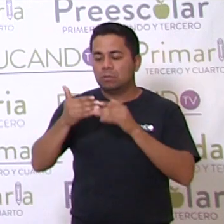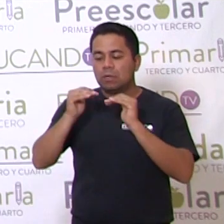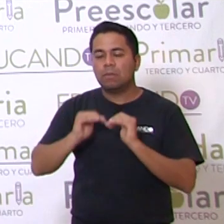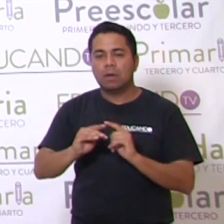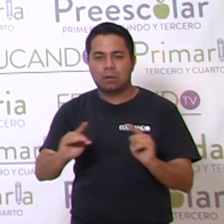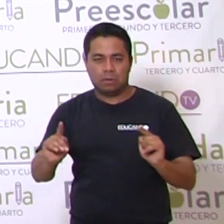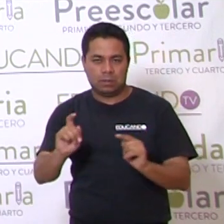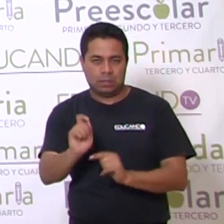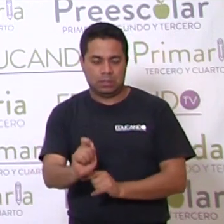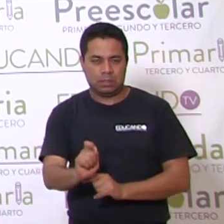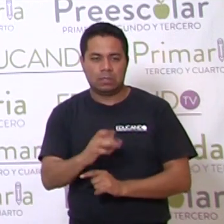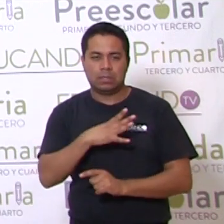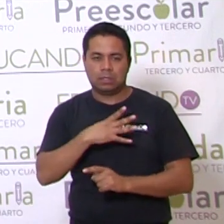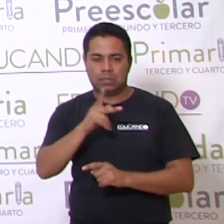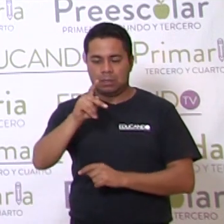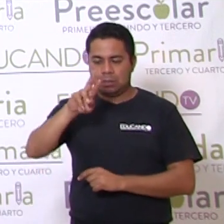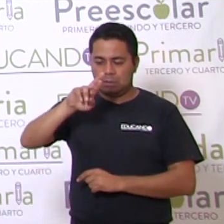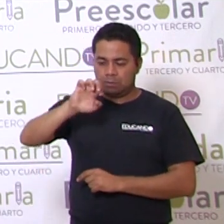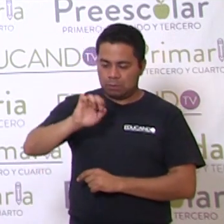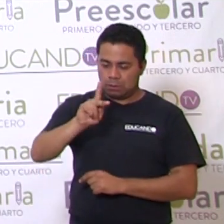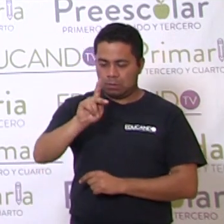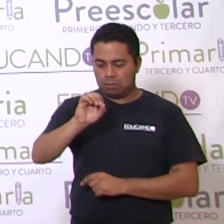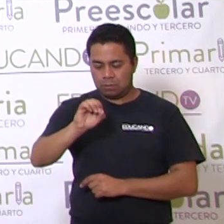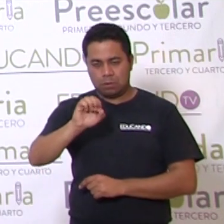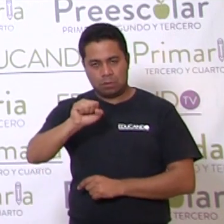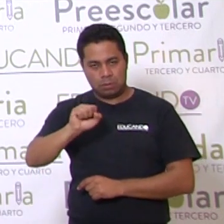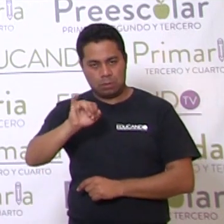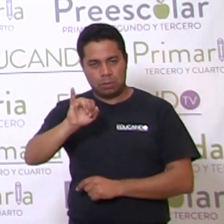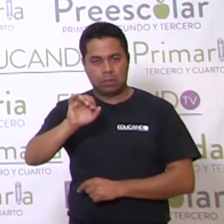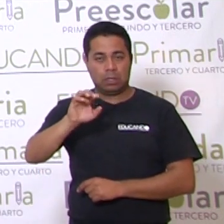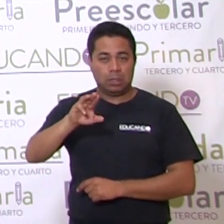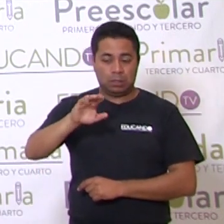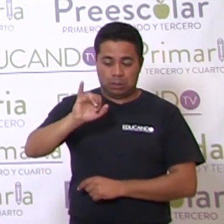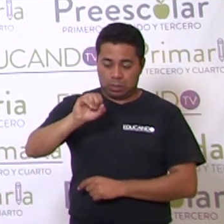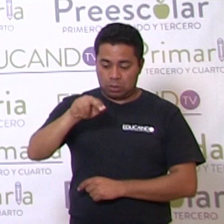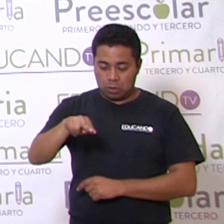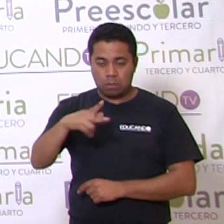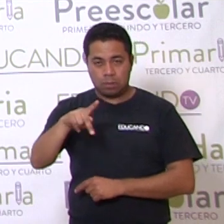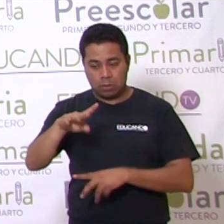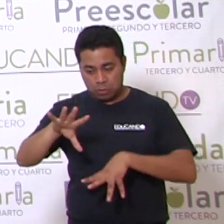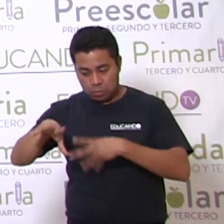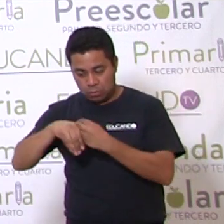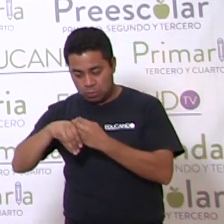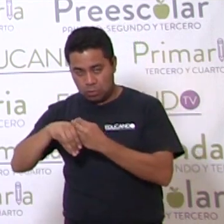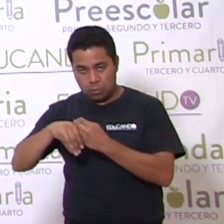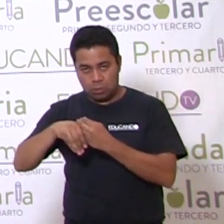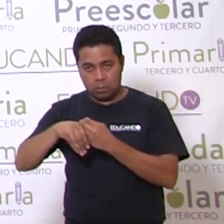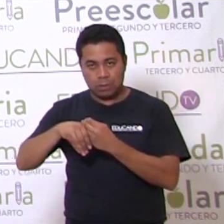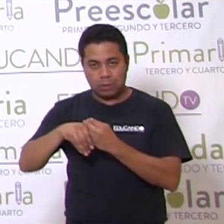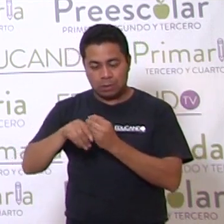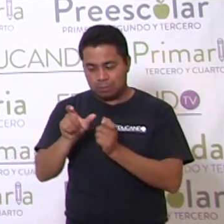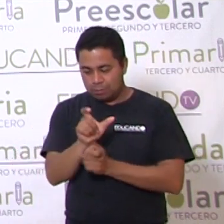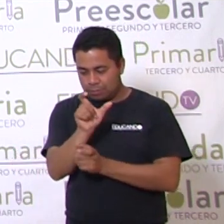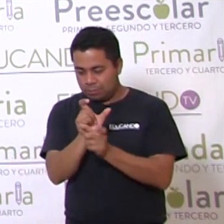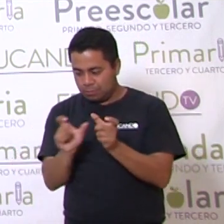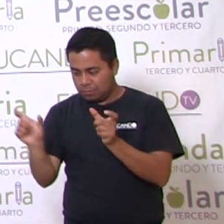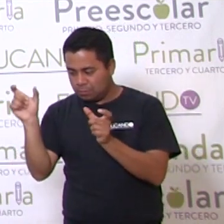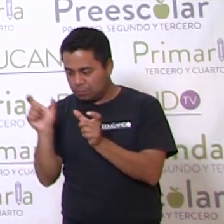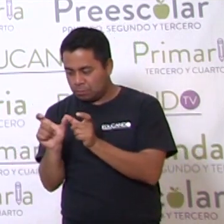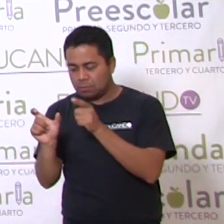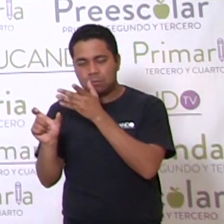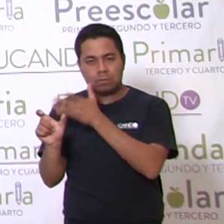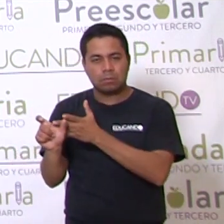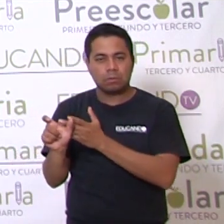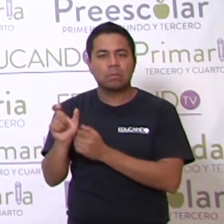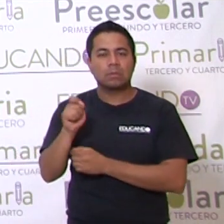abajo. Es una preposición. Pero junto a esa preposición vamos a tener lo que es